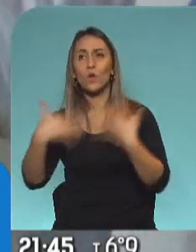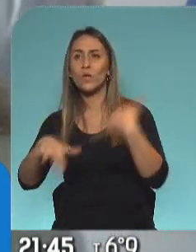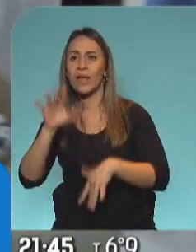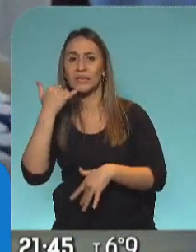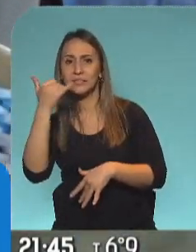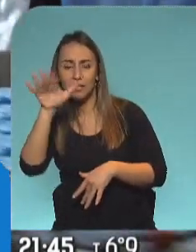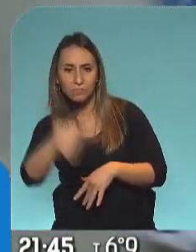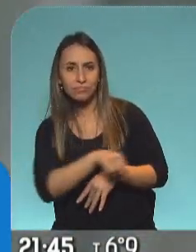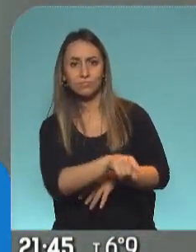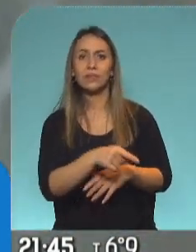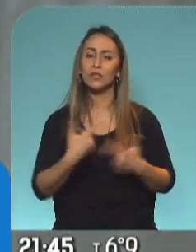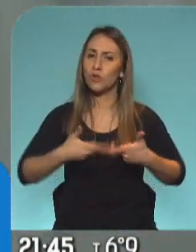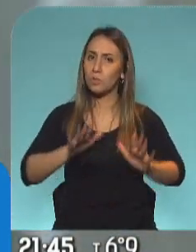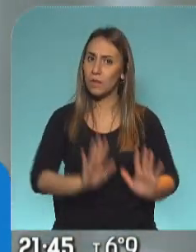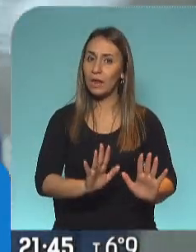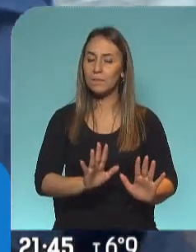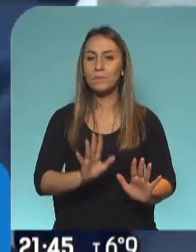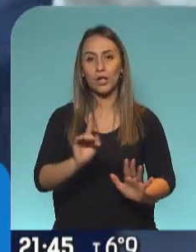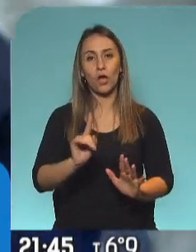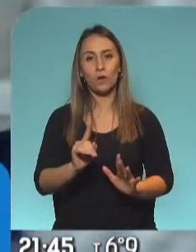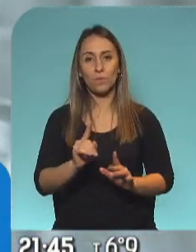es común. Pero cuando es uno,